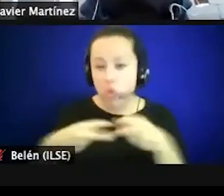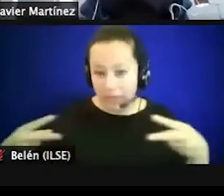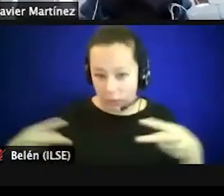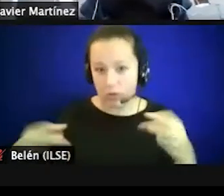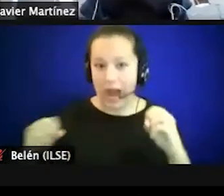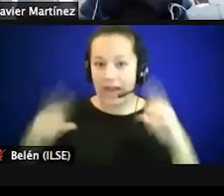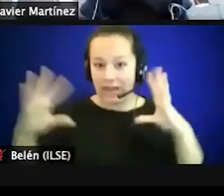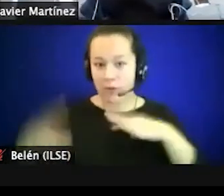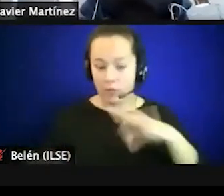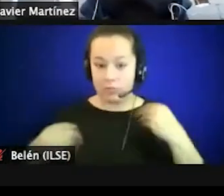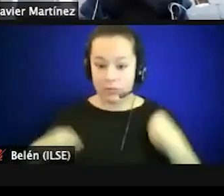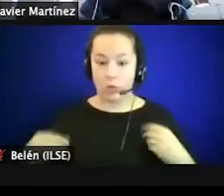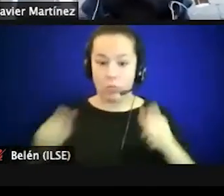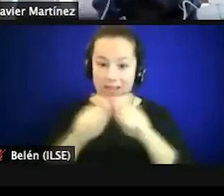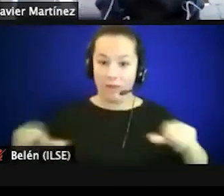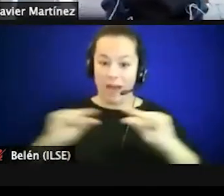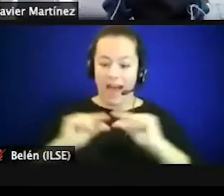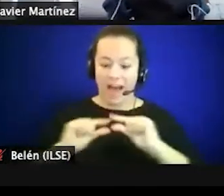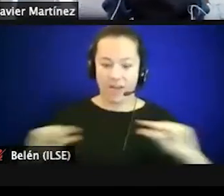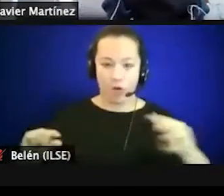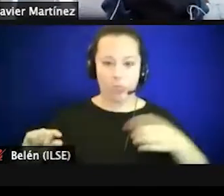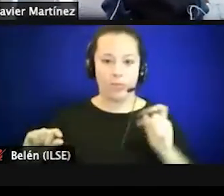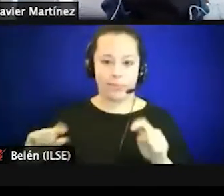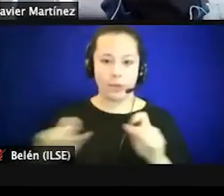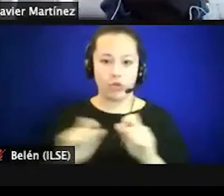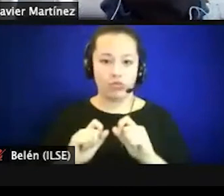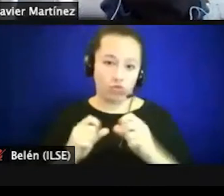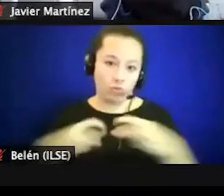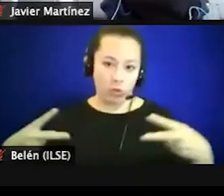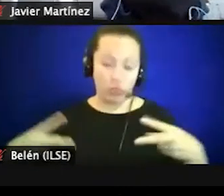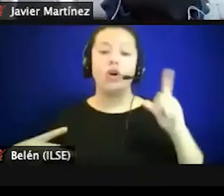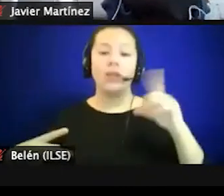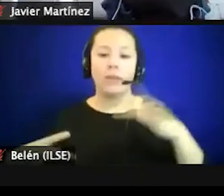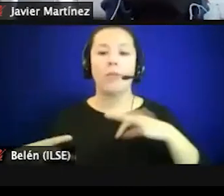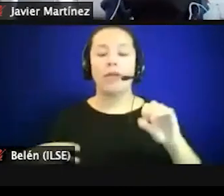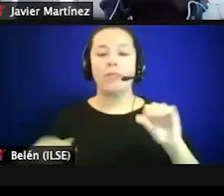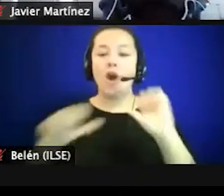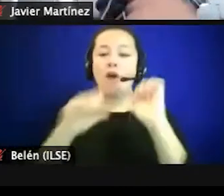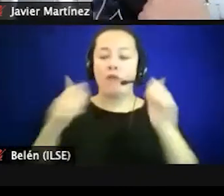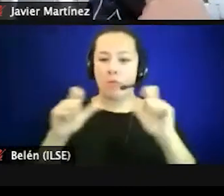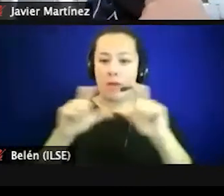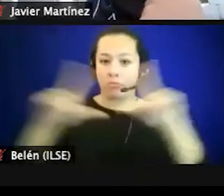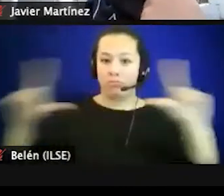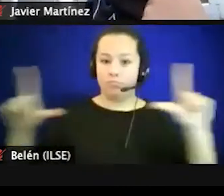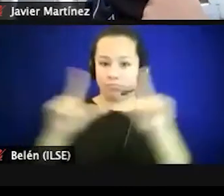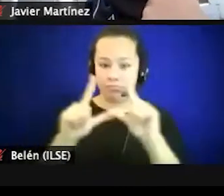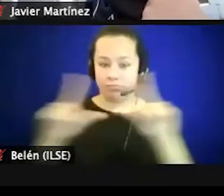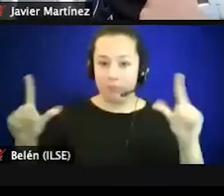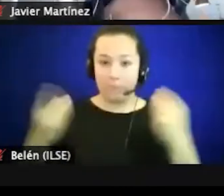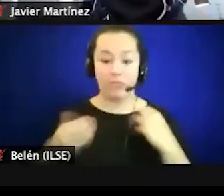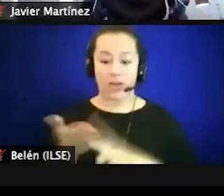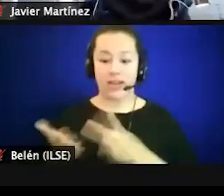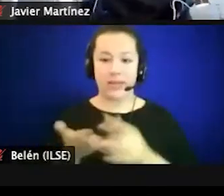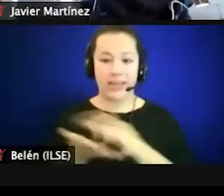inferior de la plataforma. Por otro lado, también se puede manejar el formato de pantalla del intérprete de lengua de